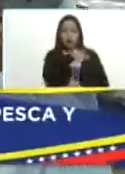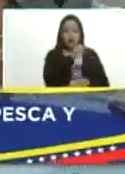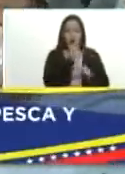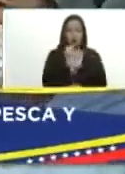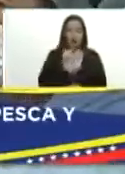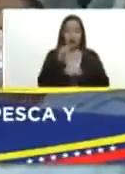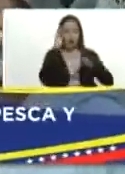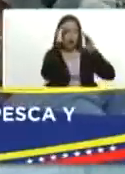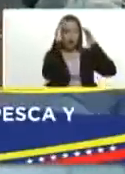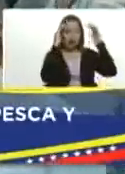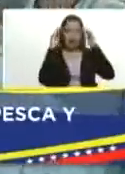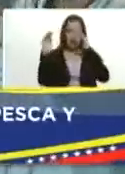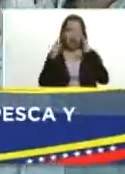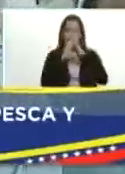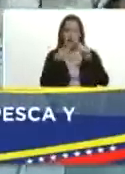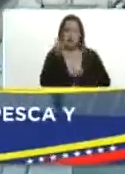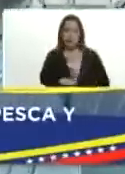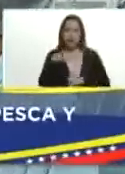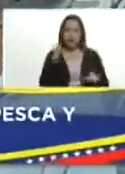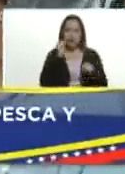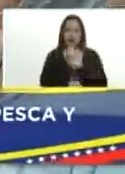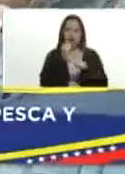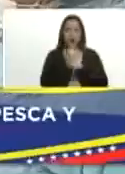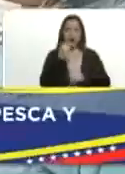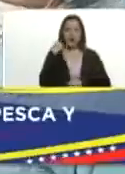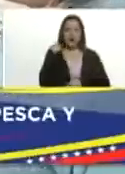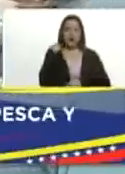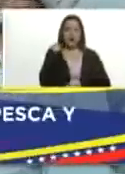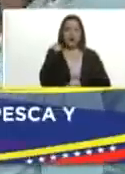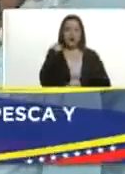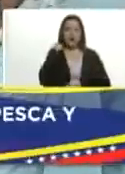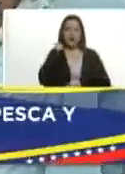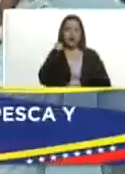Saludo a todos, buen trabajo. Saludo, saludo.